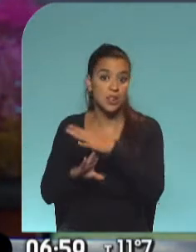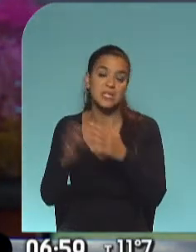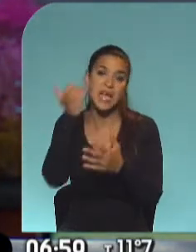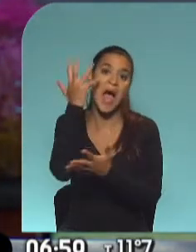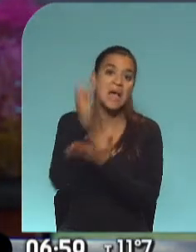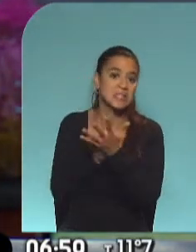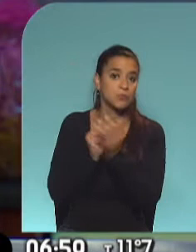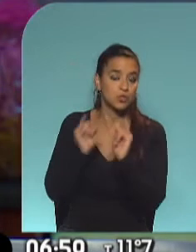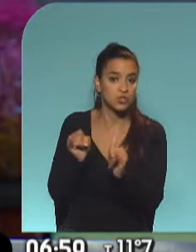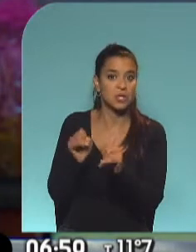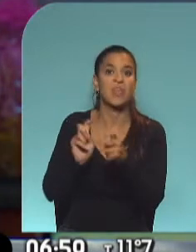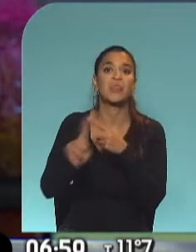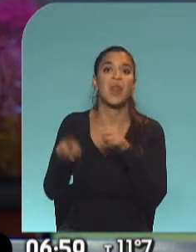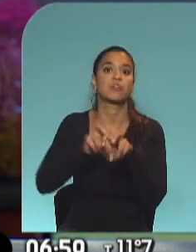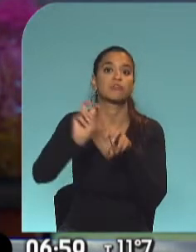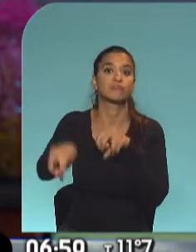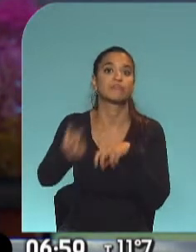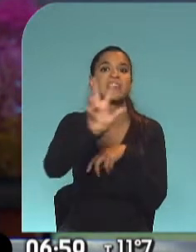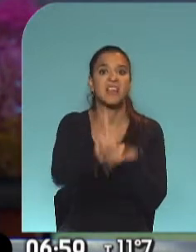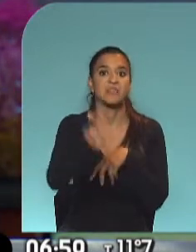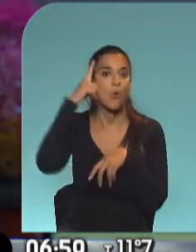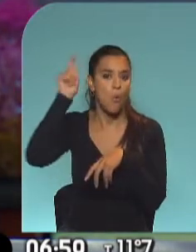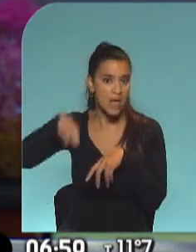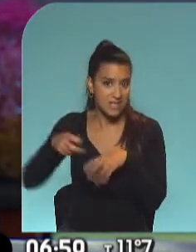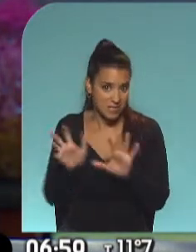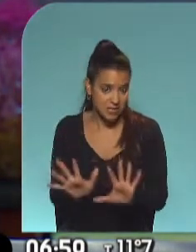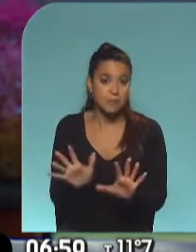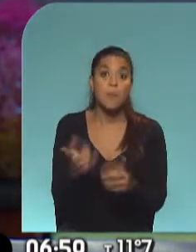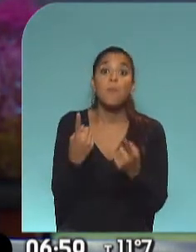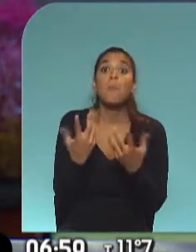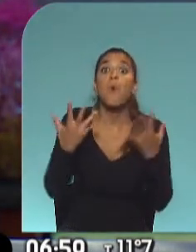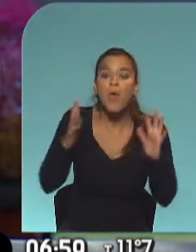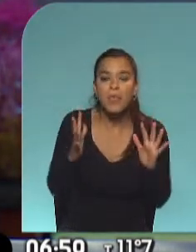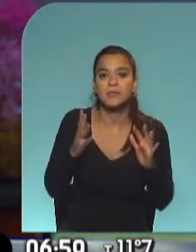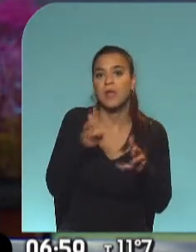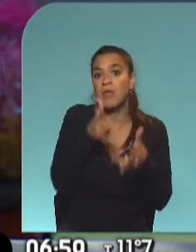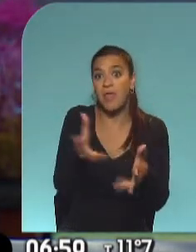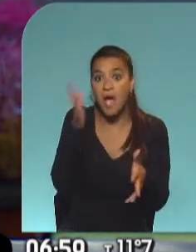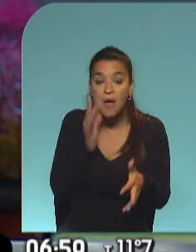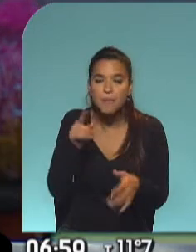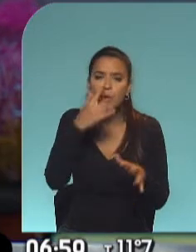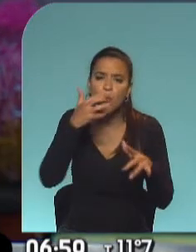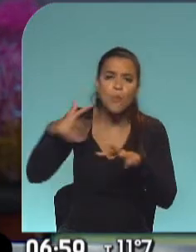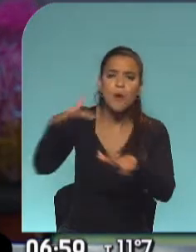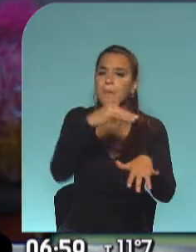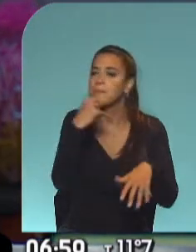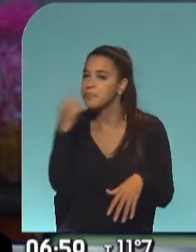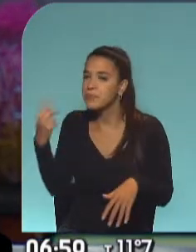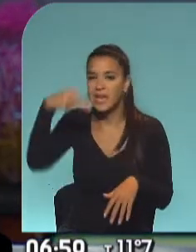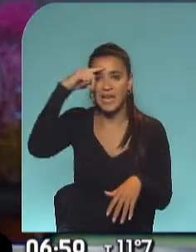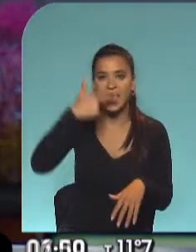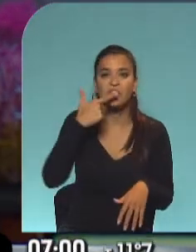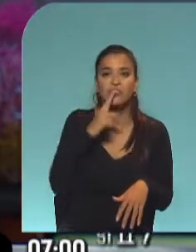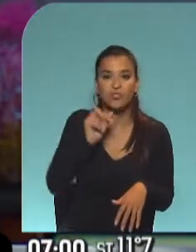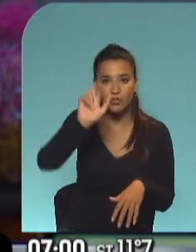aceptó, habilitó el Persaltum presentado por los 3 jueces y dicen que podría pronunciarse. Este rumor, a ver, se lo consultamos a Néstor